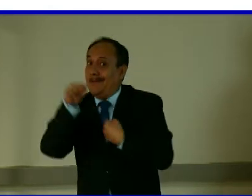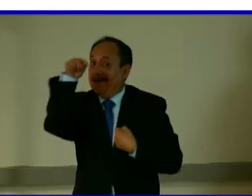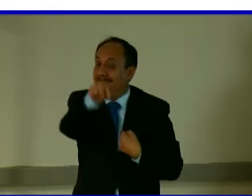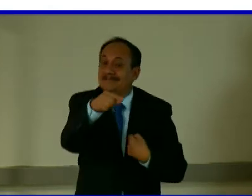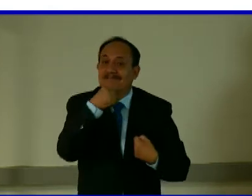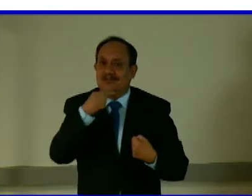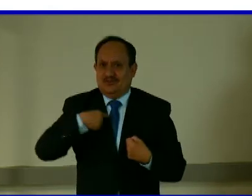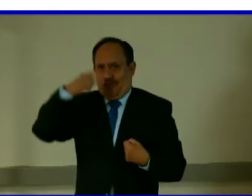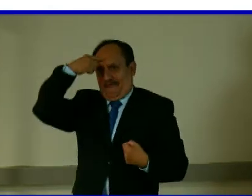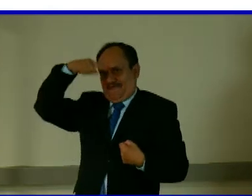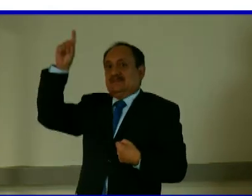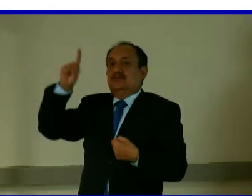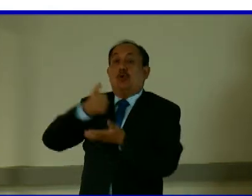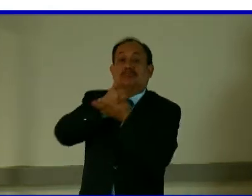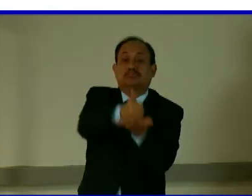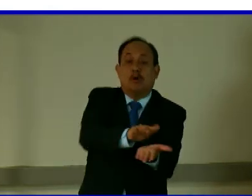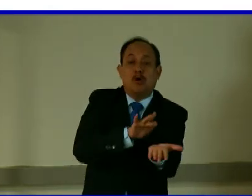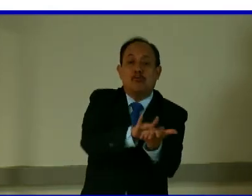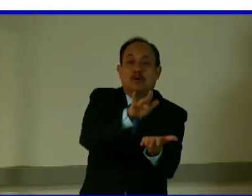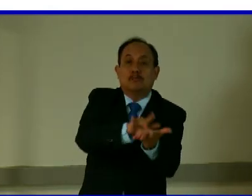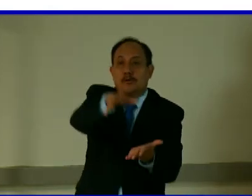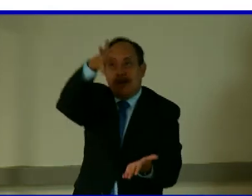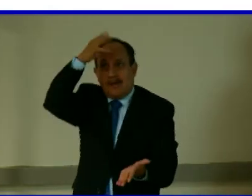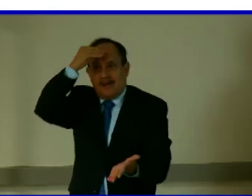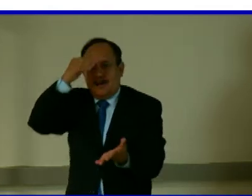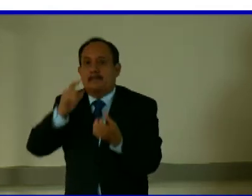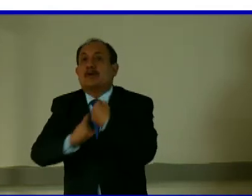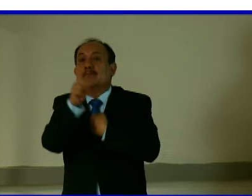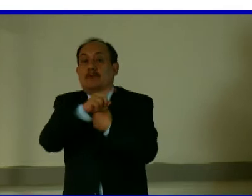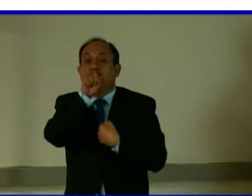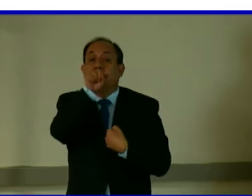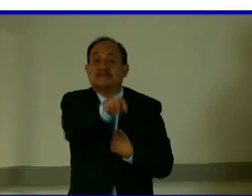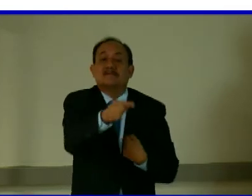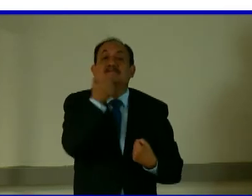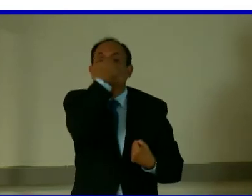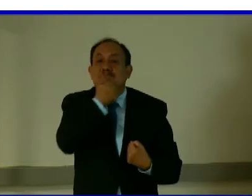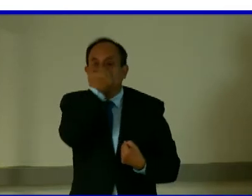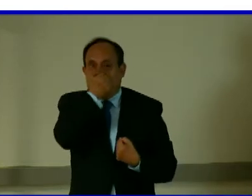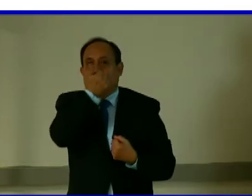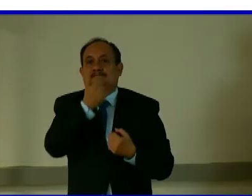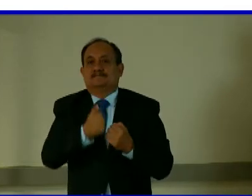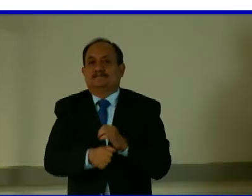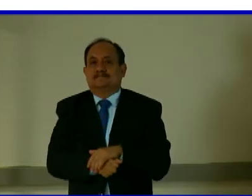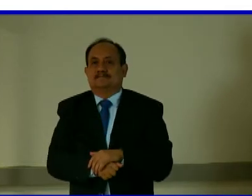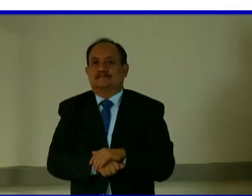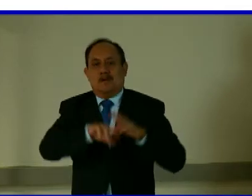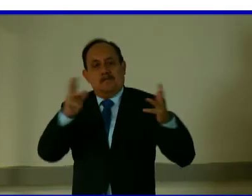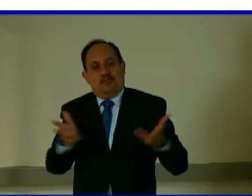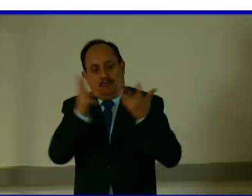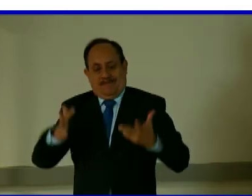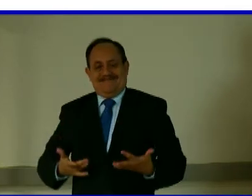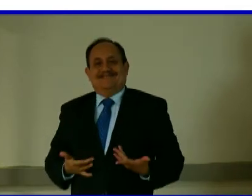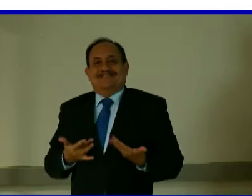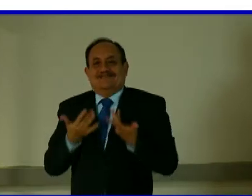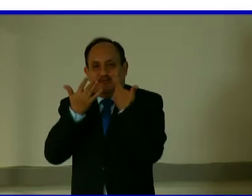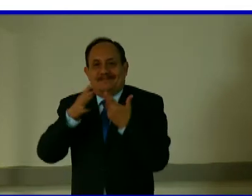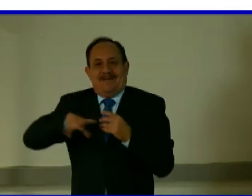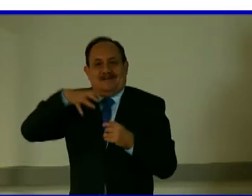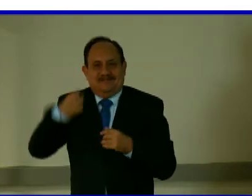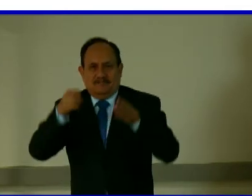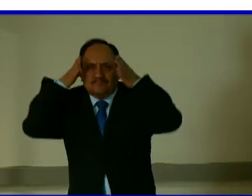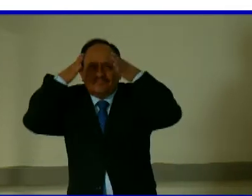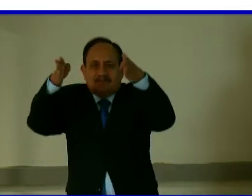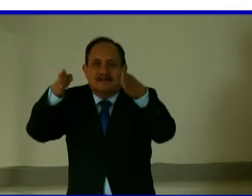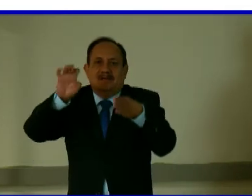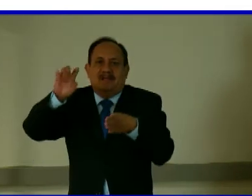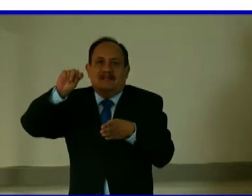Yo facilito el aprendizaje, pero el problema es del estudiante. Promueve la motivación, el esfuerzo enfocado y la